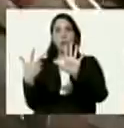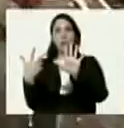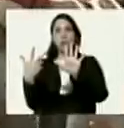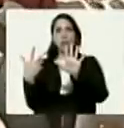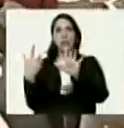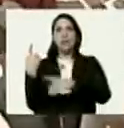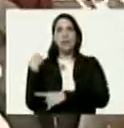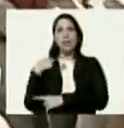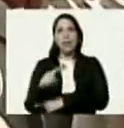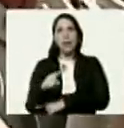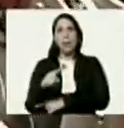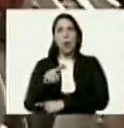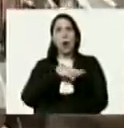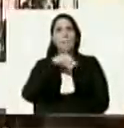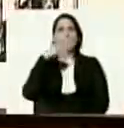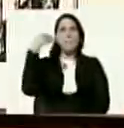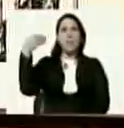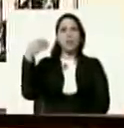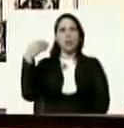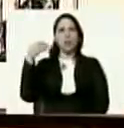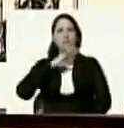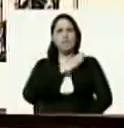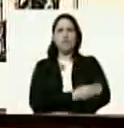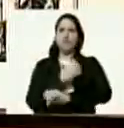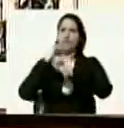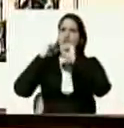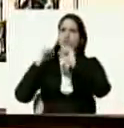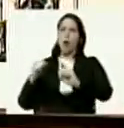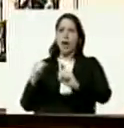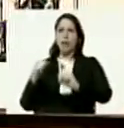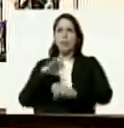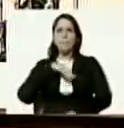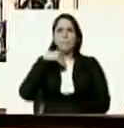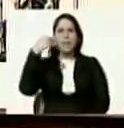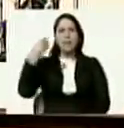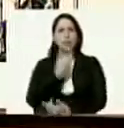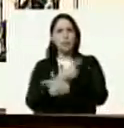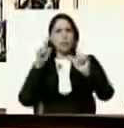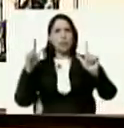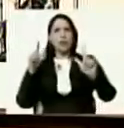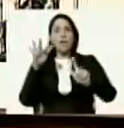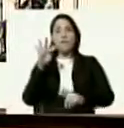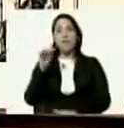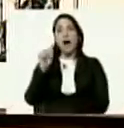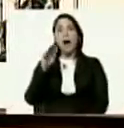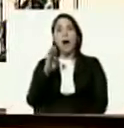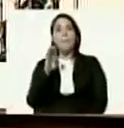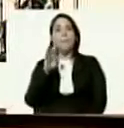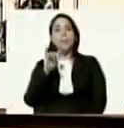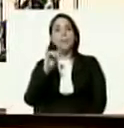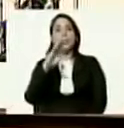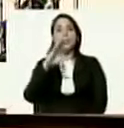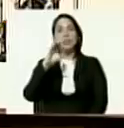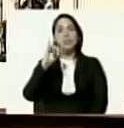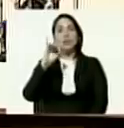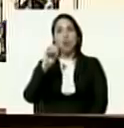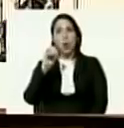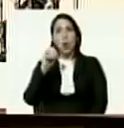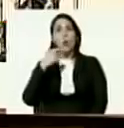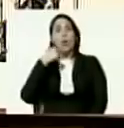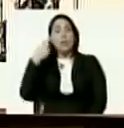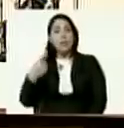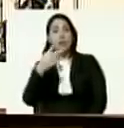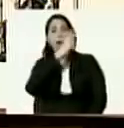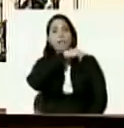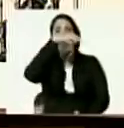Tenemos el espíritu guerrero, el espíritu libertario de Fabricio Ojeda. Así lo ha dicho el jefe